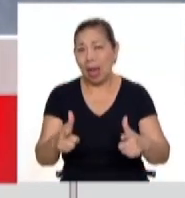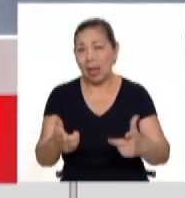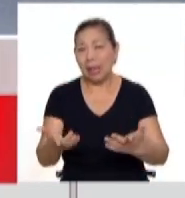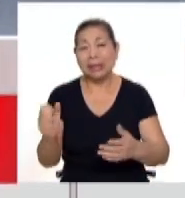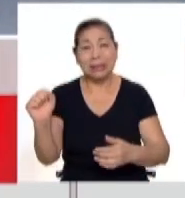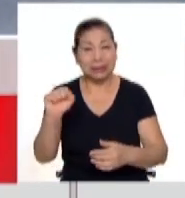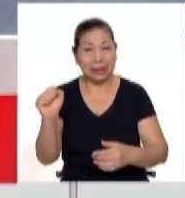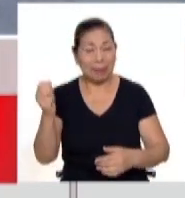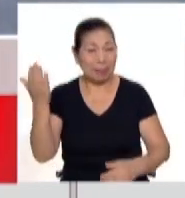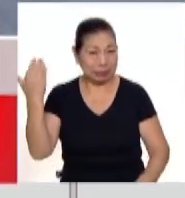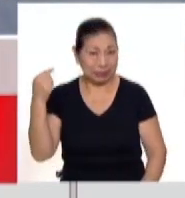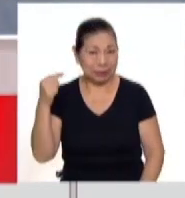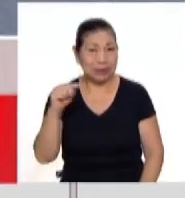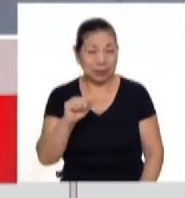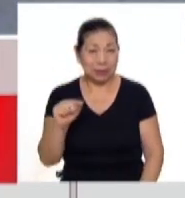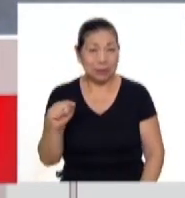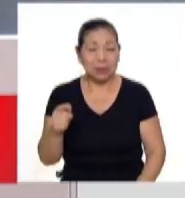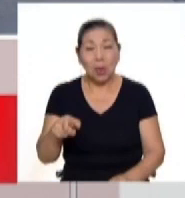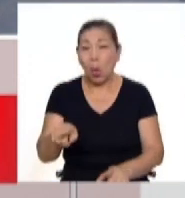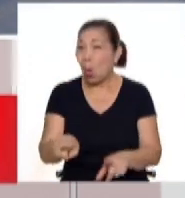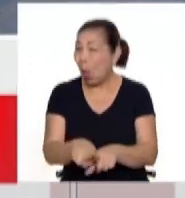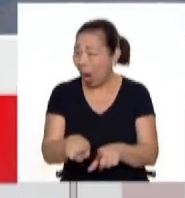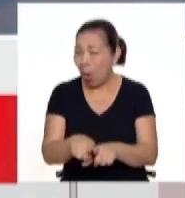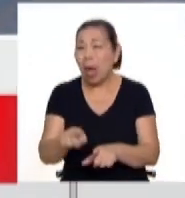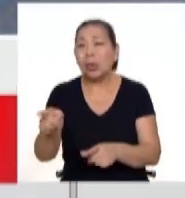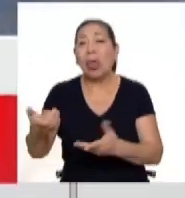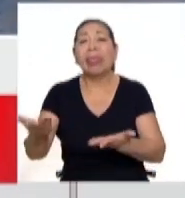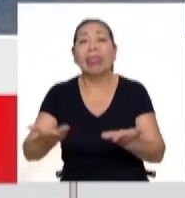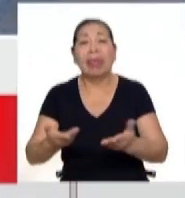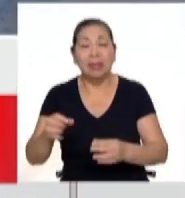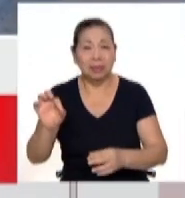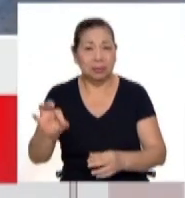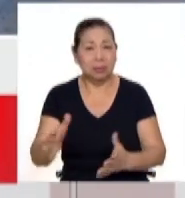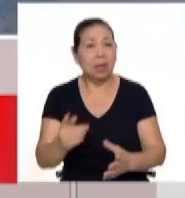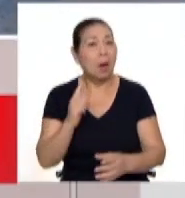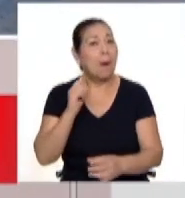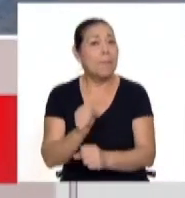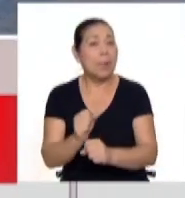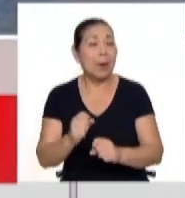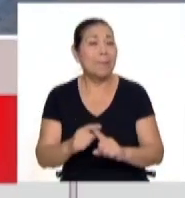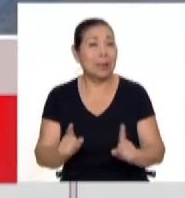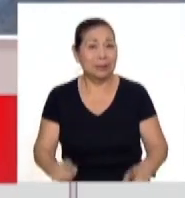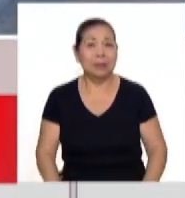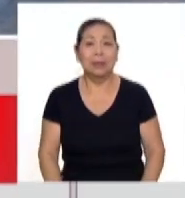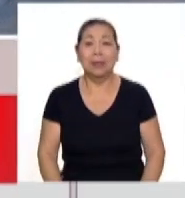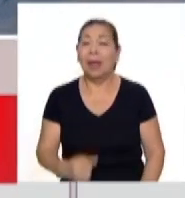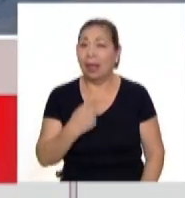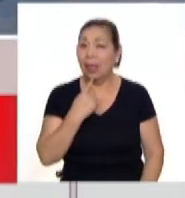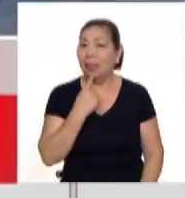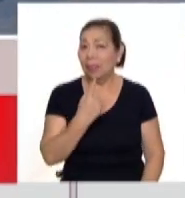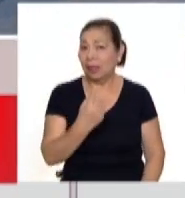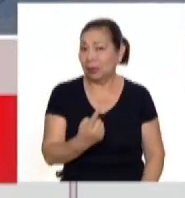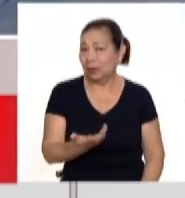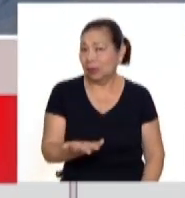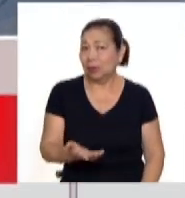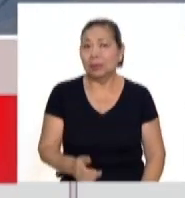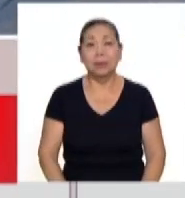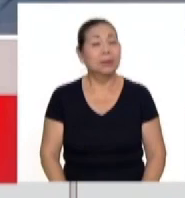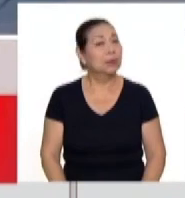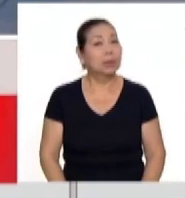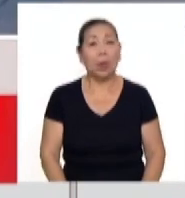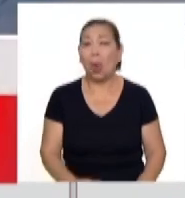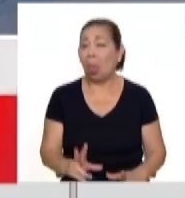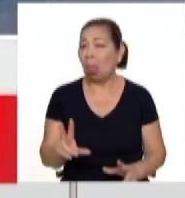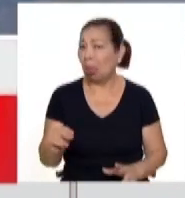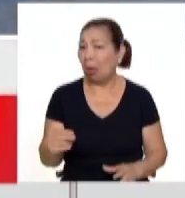el sábado de la semana pasada un artefacto explosivo que él describió como una bombarda. También ha señalado que pues